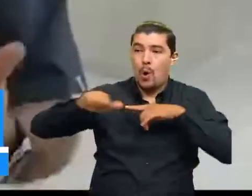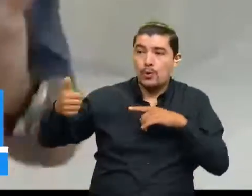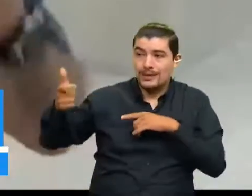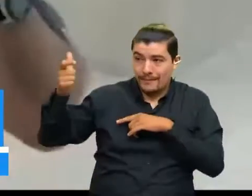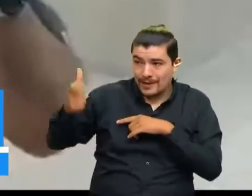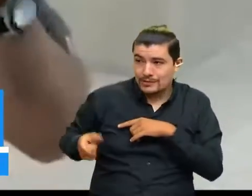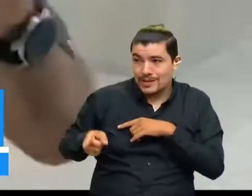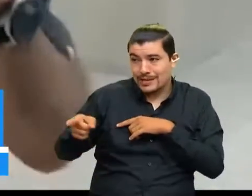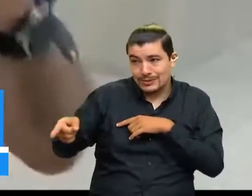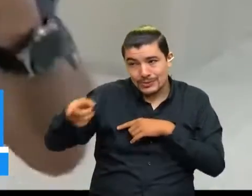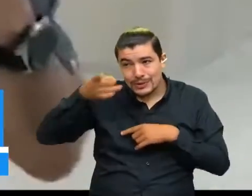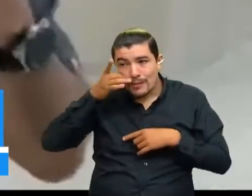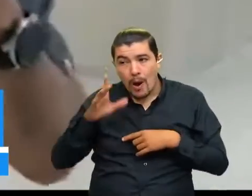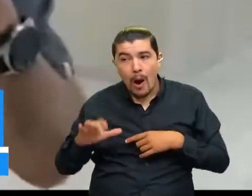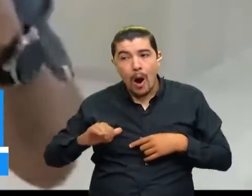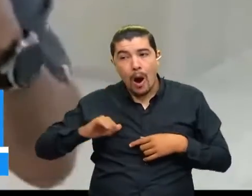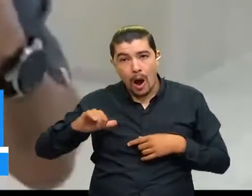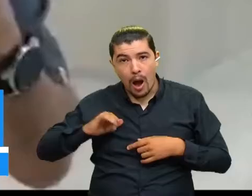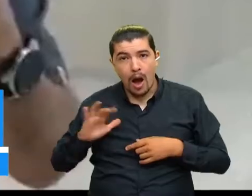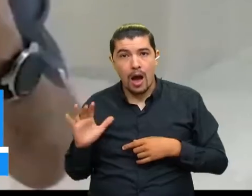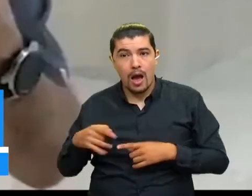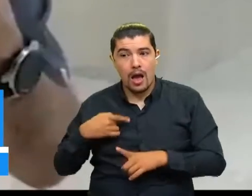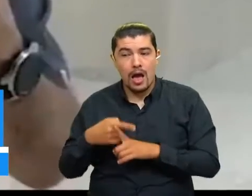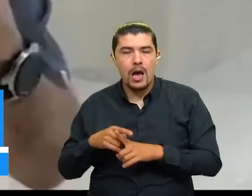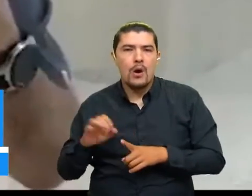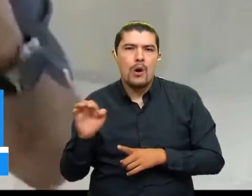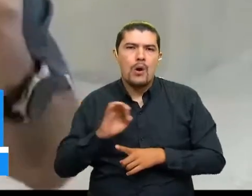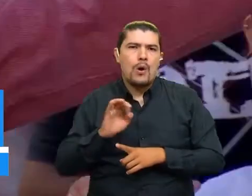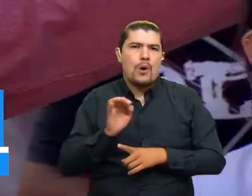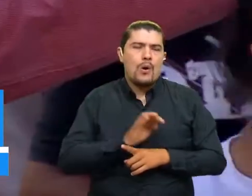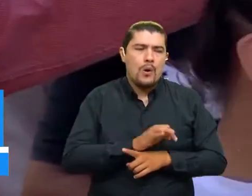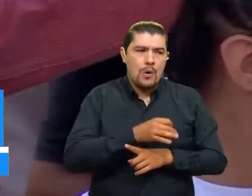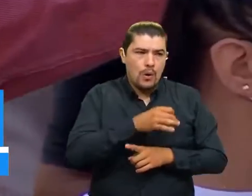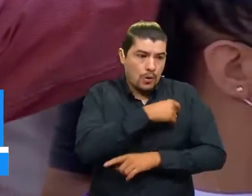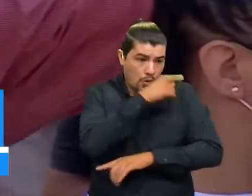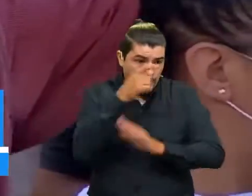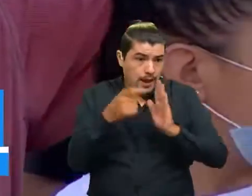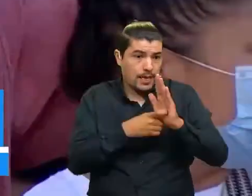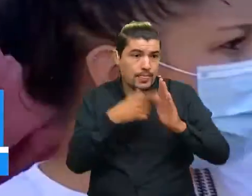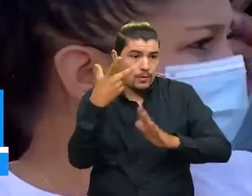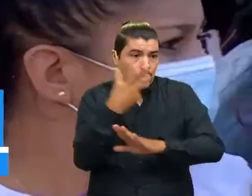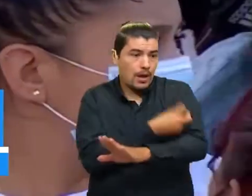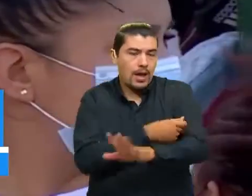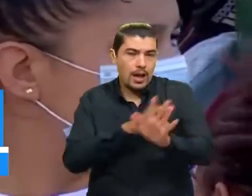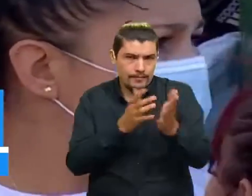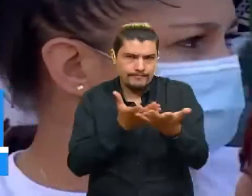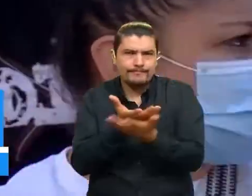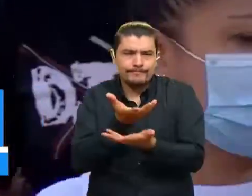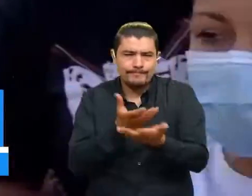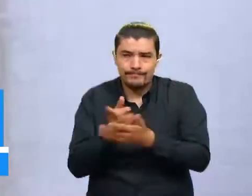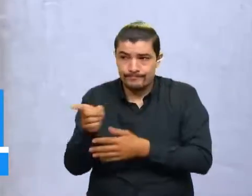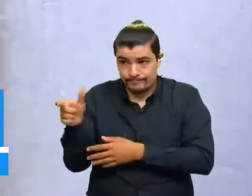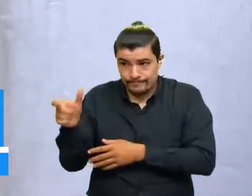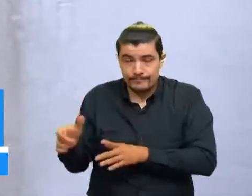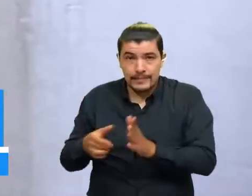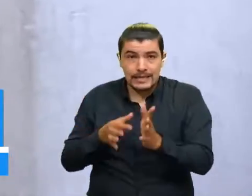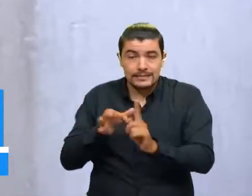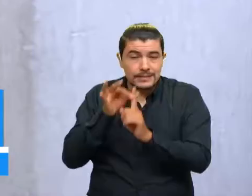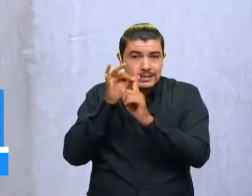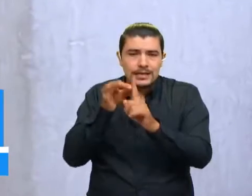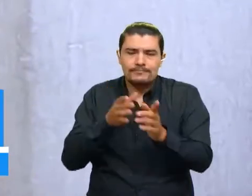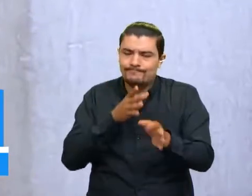estar infectado, que tengamos el esquema de vacunación completo. La recomendación de este especialista es